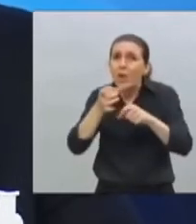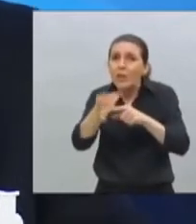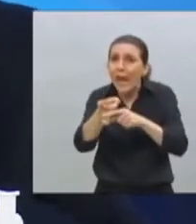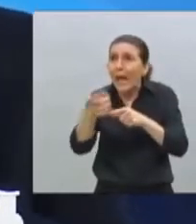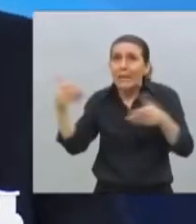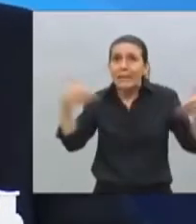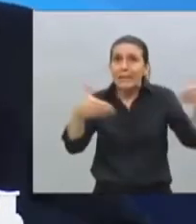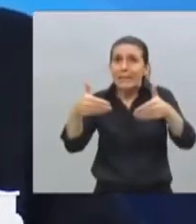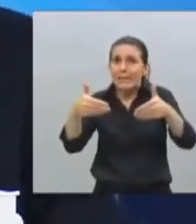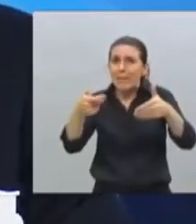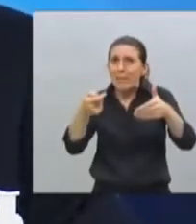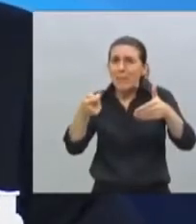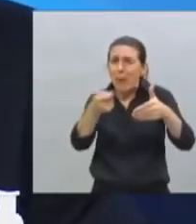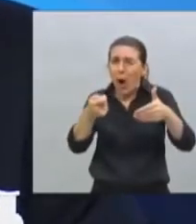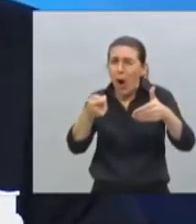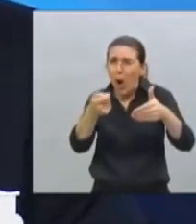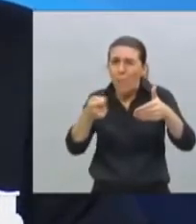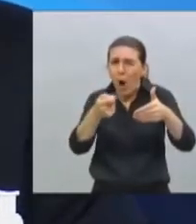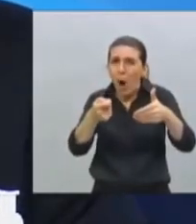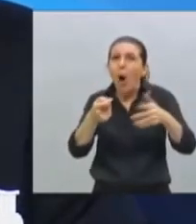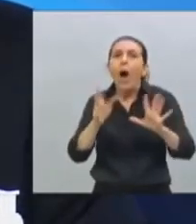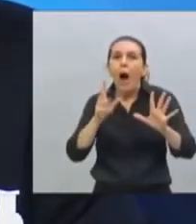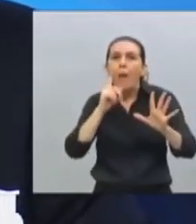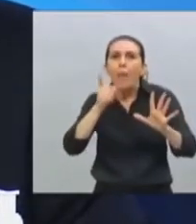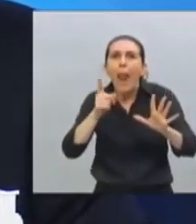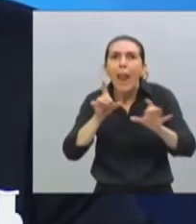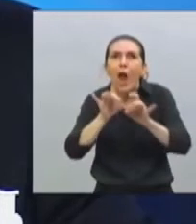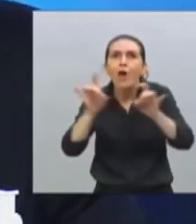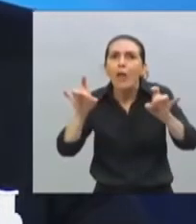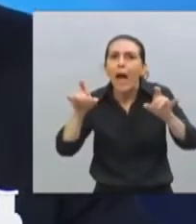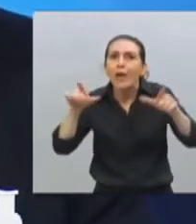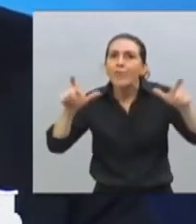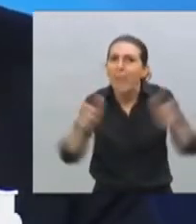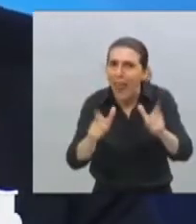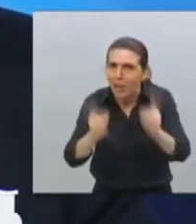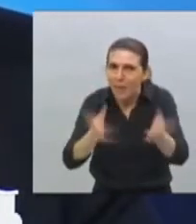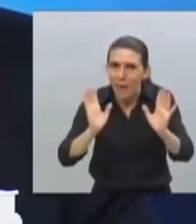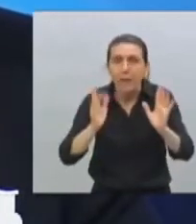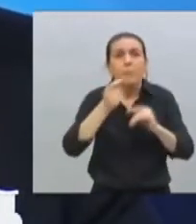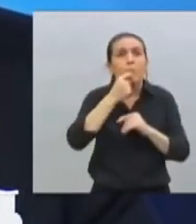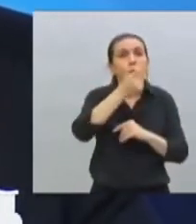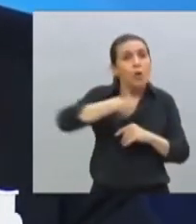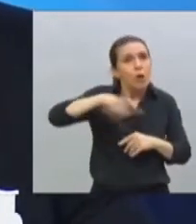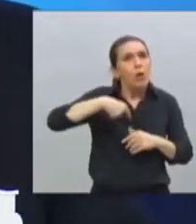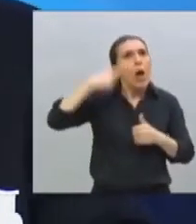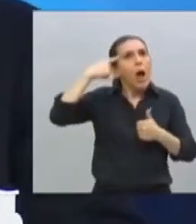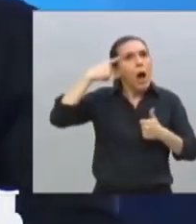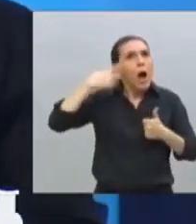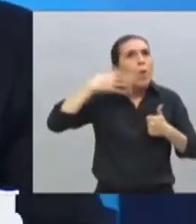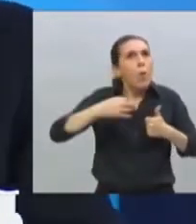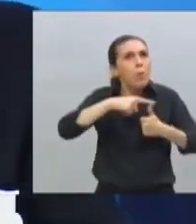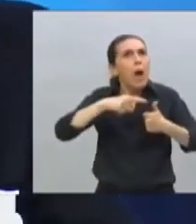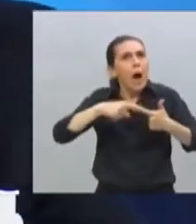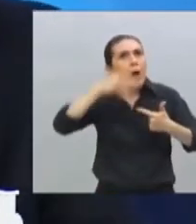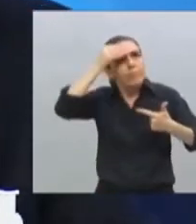venido controlando, y lo que se ha hecho es aplacar la curva, como se dice, y ganar tiempo.